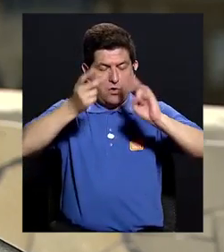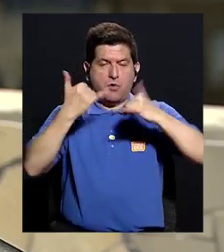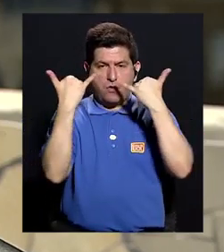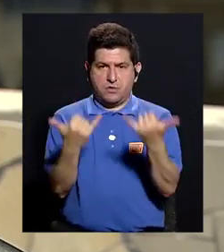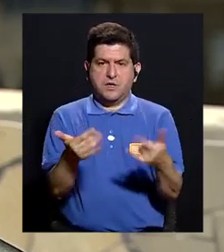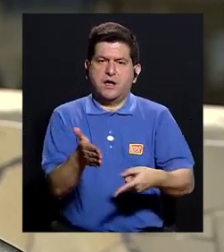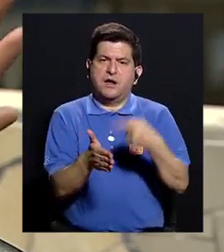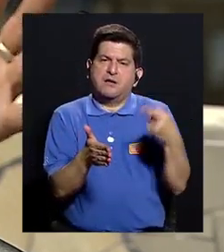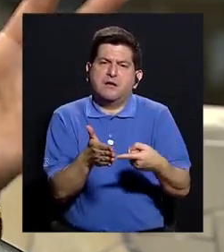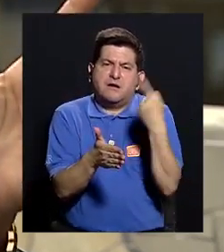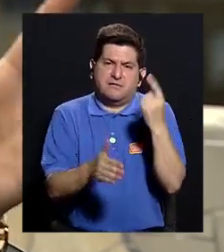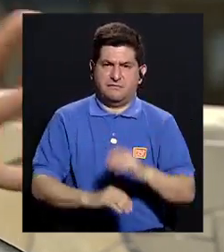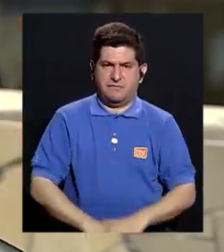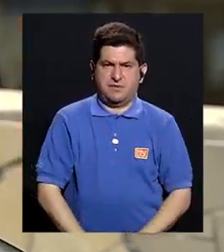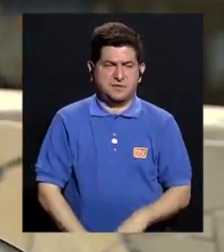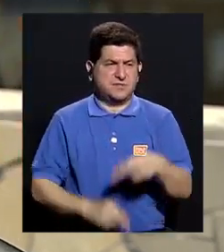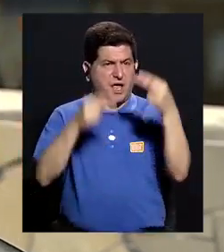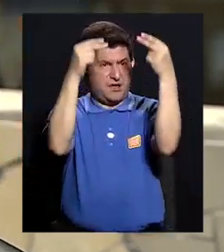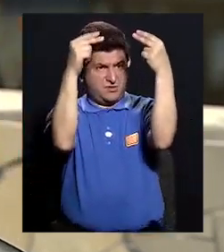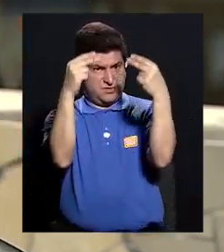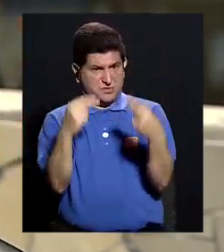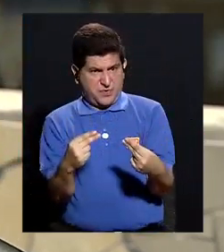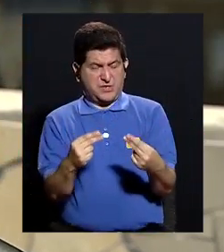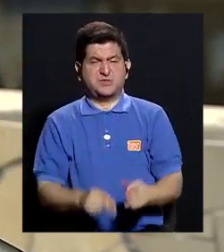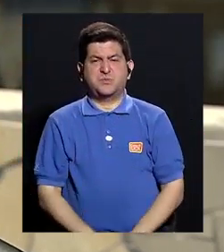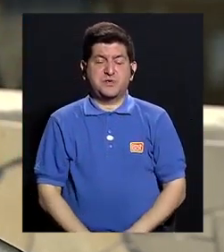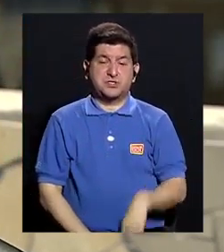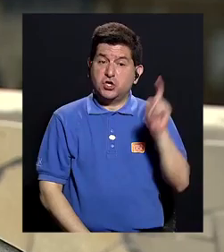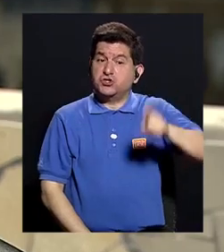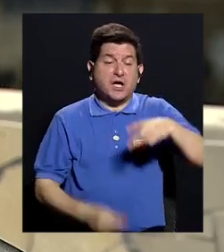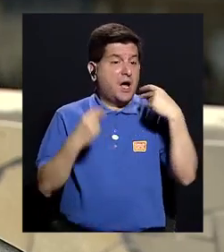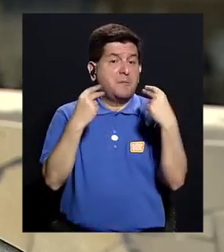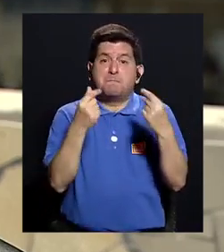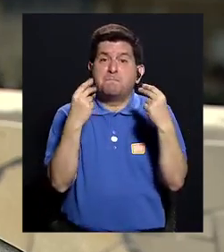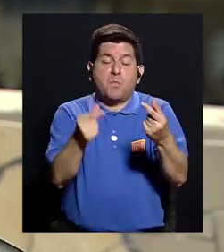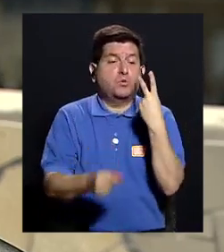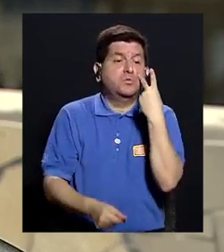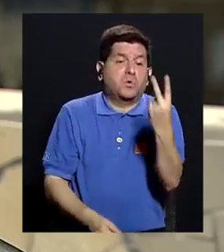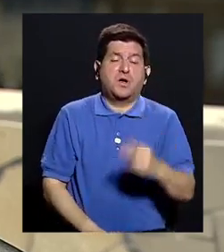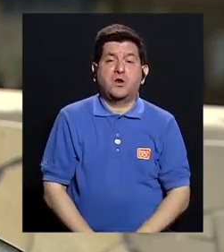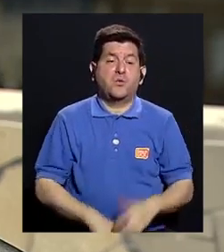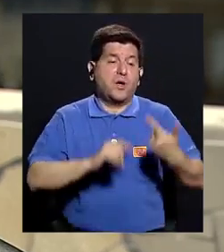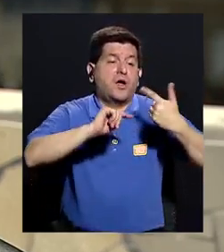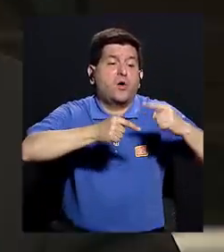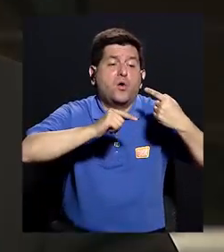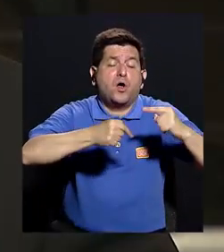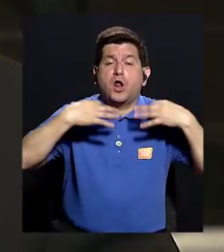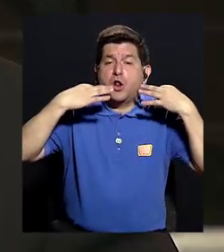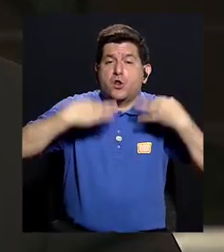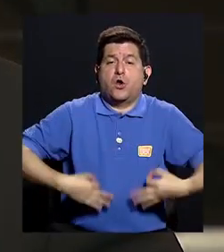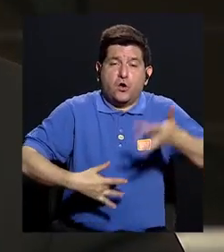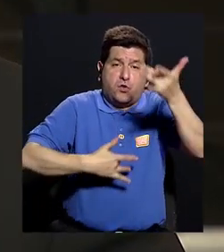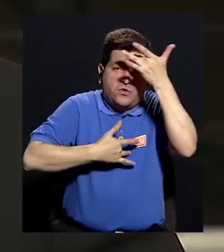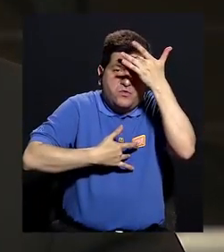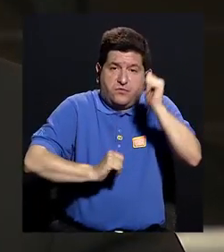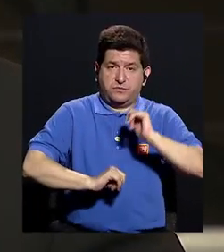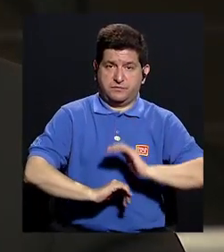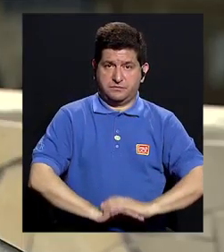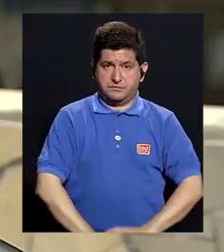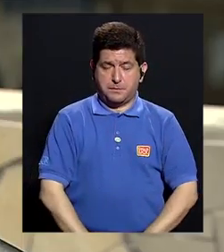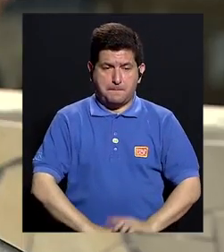porque muchas veces los presupuestos se nos van a lo más urgente que es lo que yo veo que es el dolor físico de la enfermedad